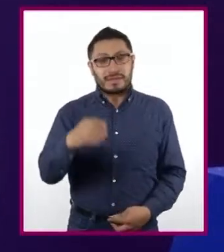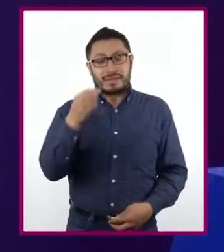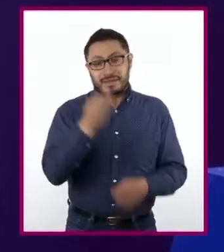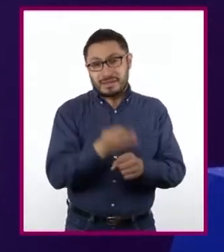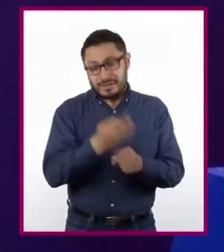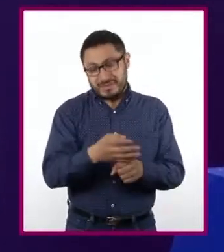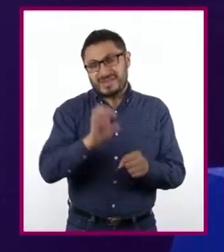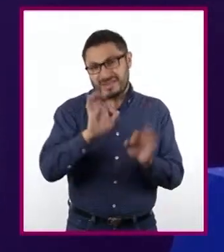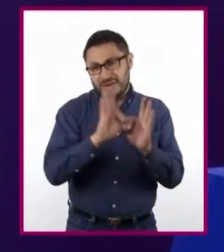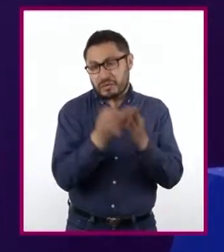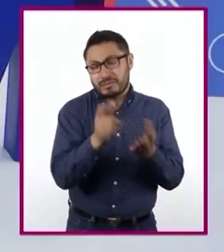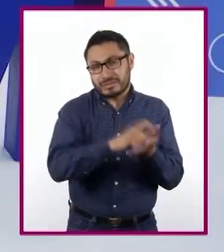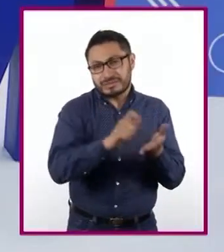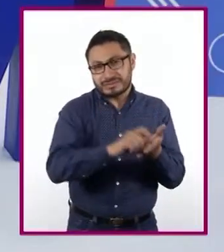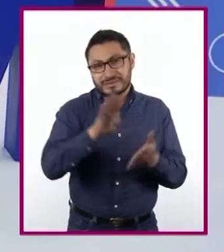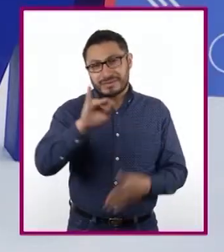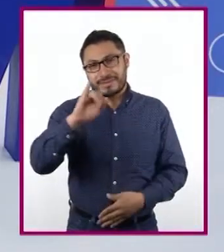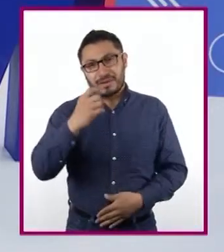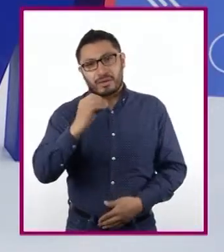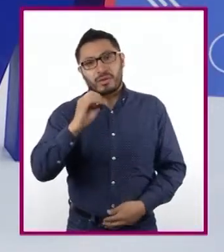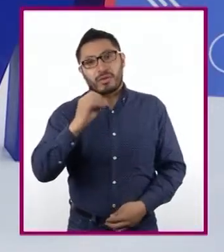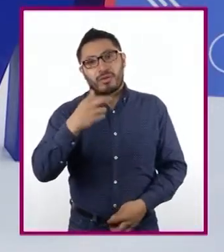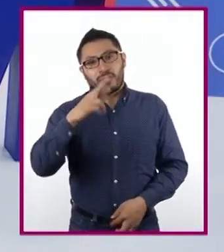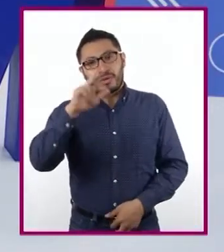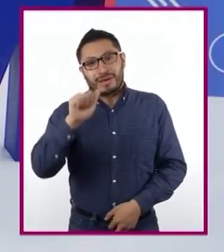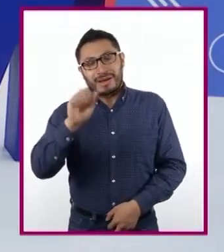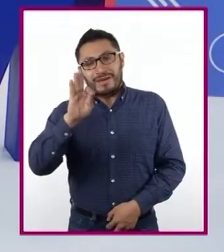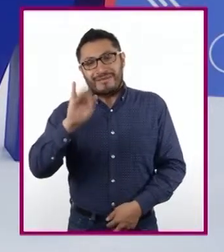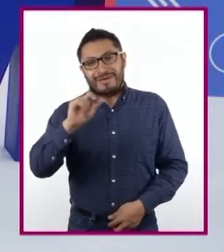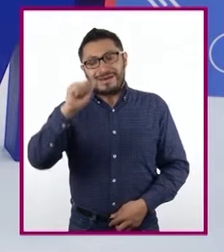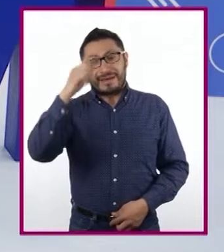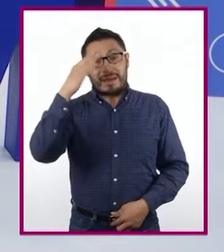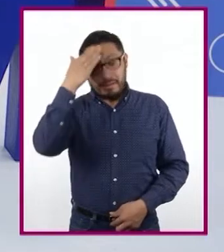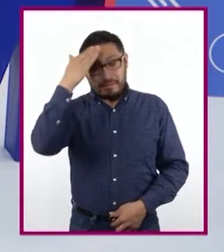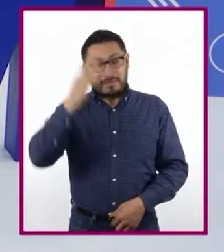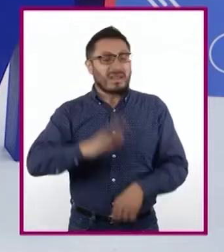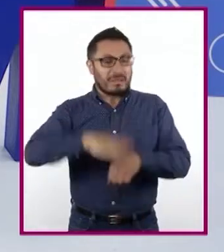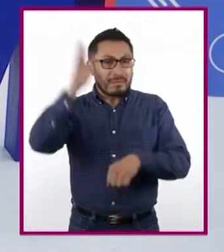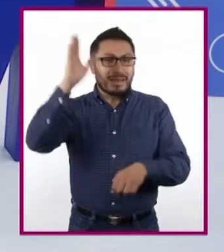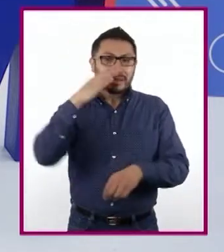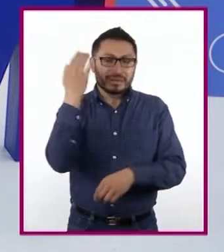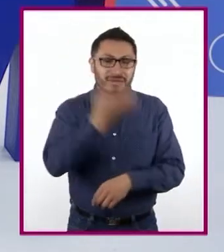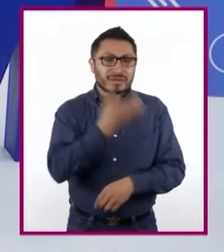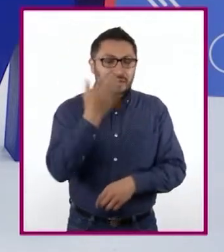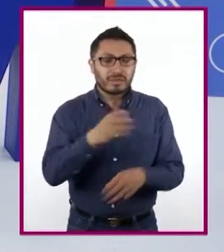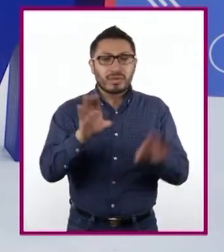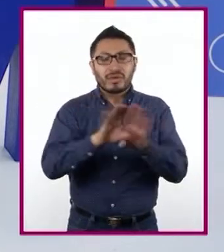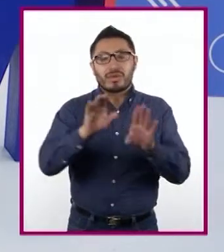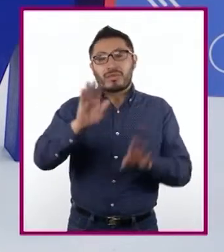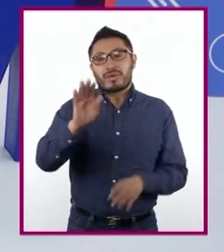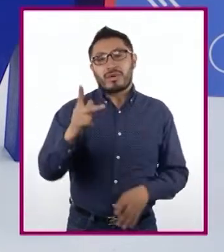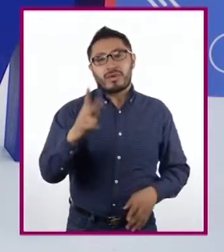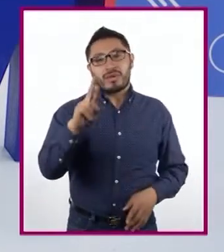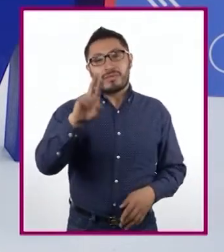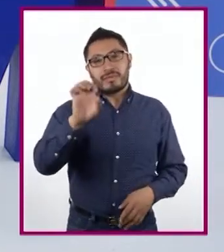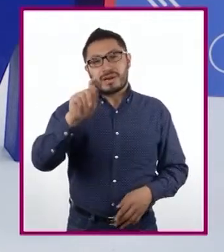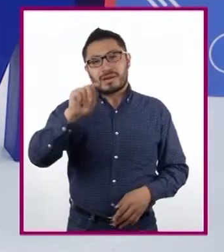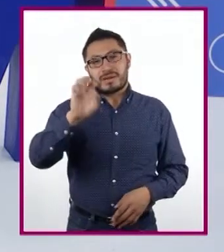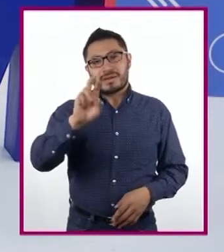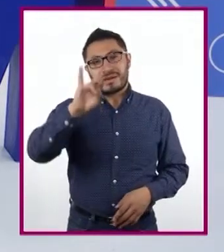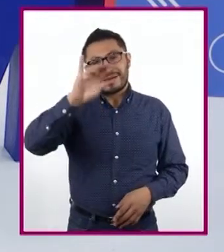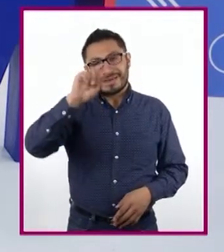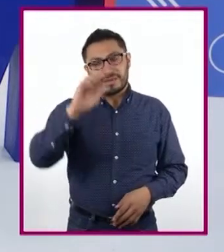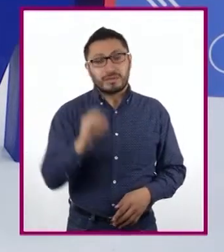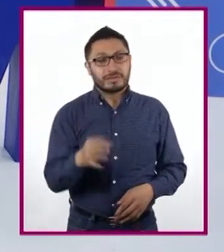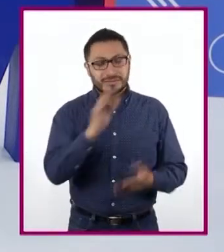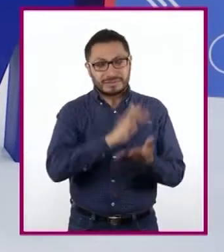tipo de textos. El más común es el pretérito. Acompáñenos a seguir la lectura de la siguiente biografía de